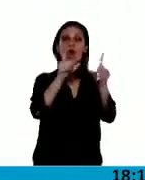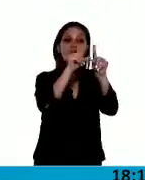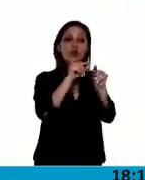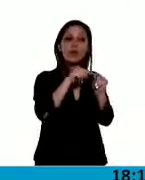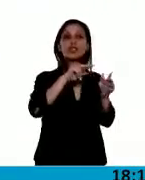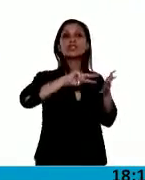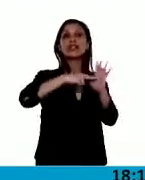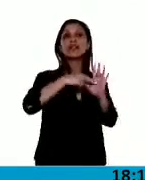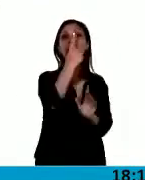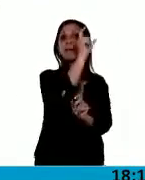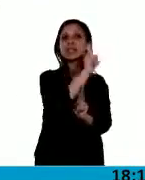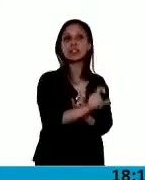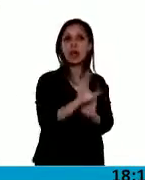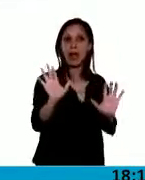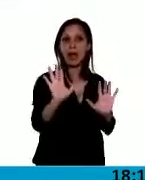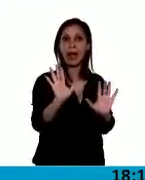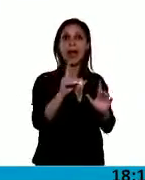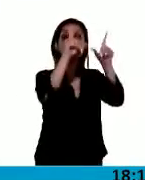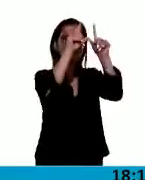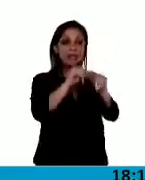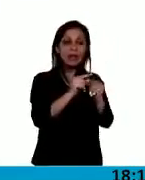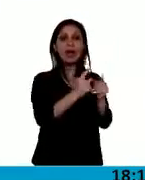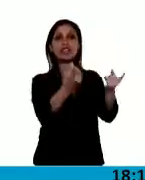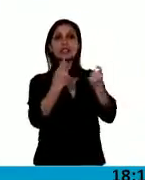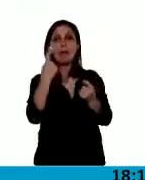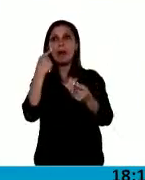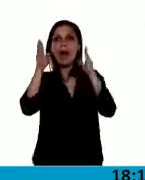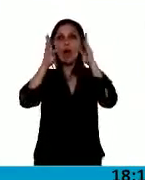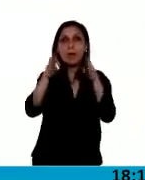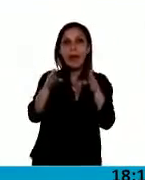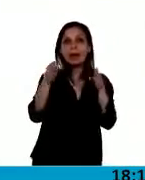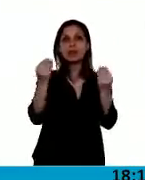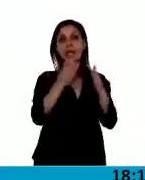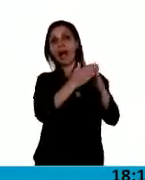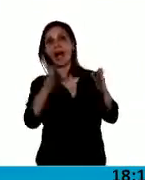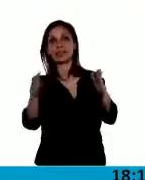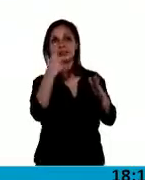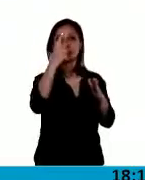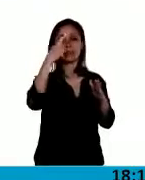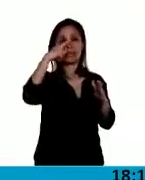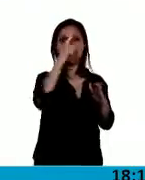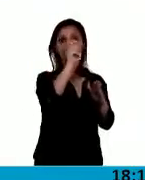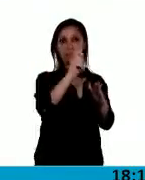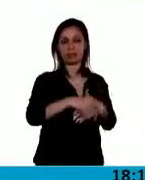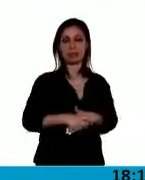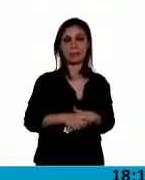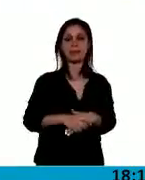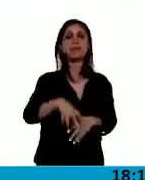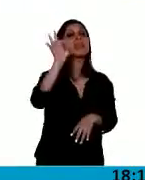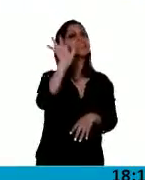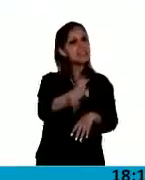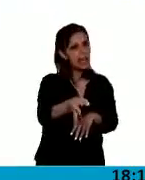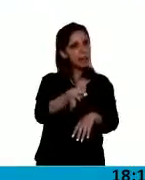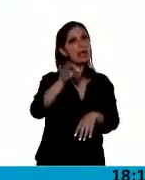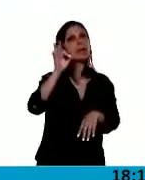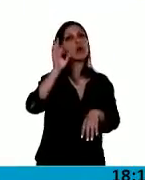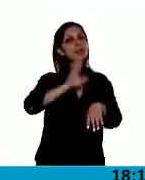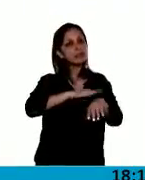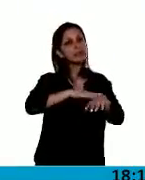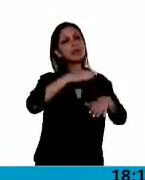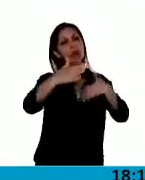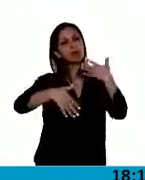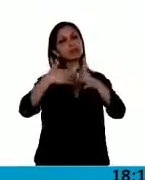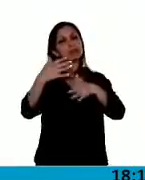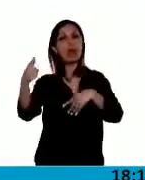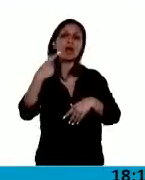son claves para enfrentar la pandemia que nos ocupa hace 7 meses. Sabemos que por mucho tiempo ocultaron la pobreza, pero no